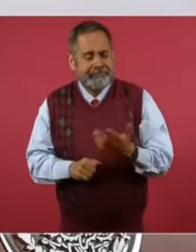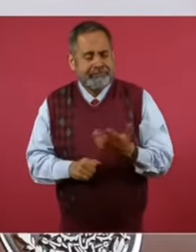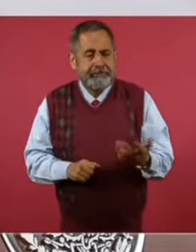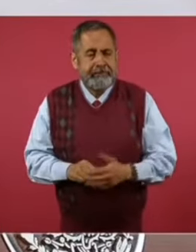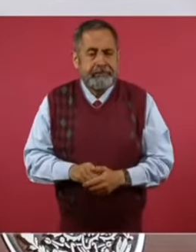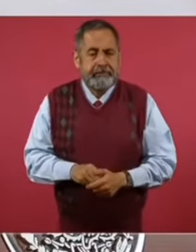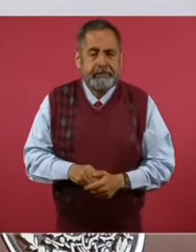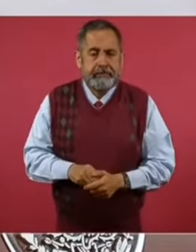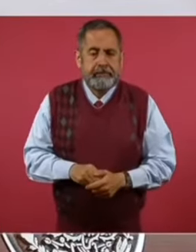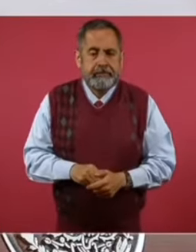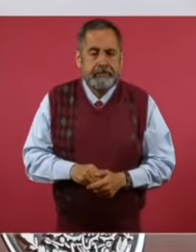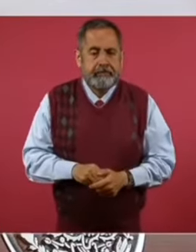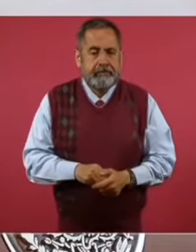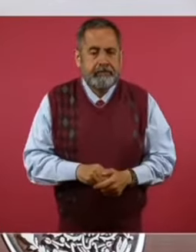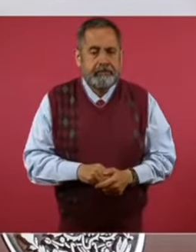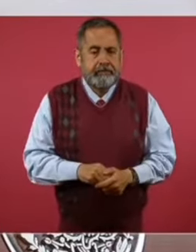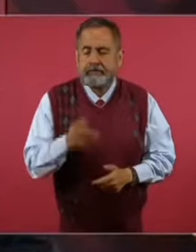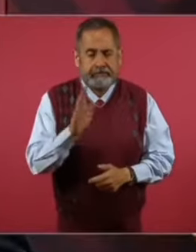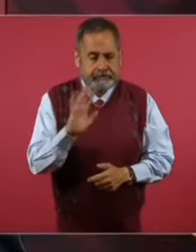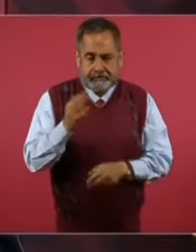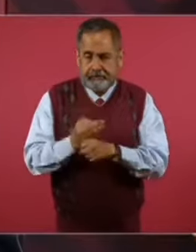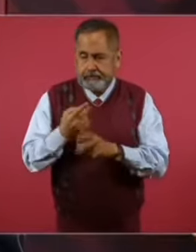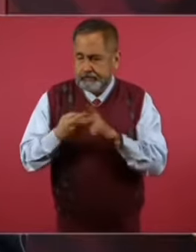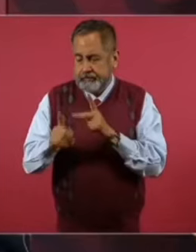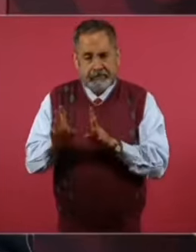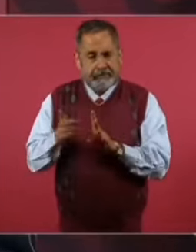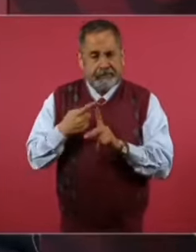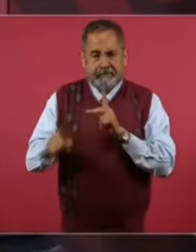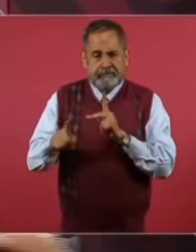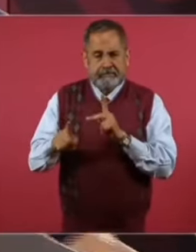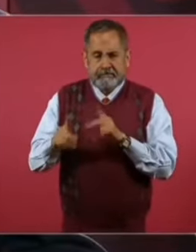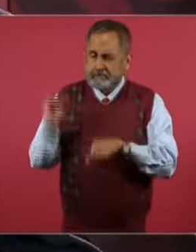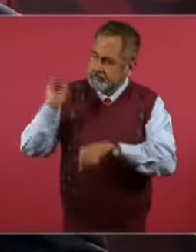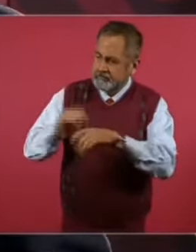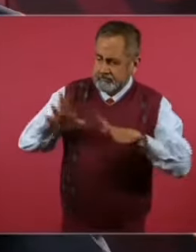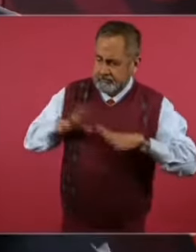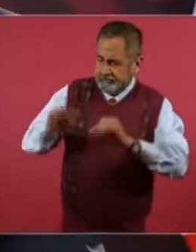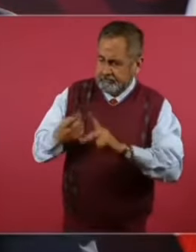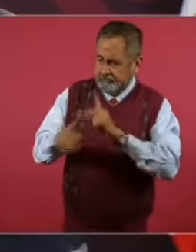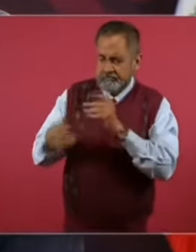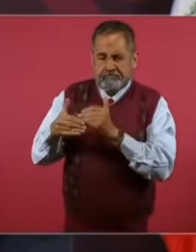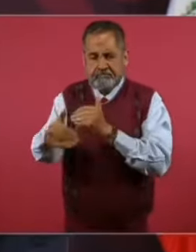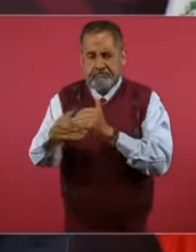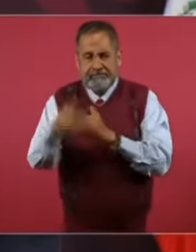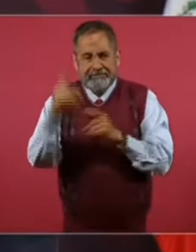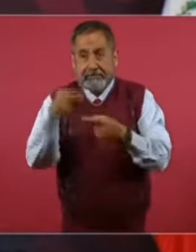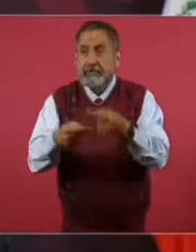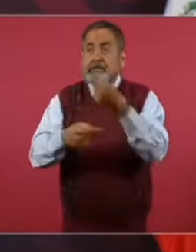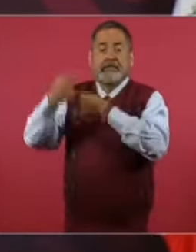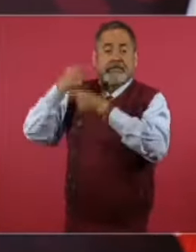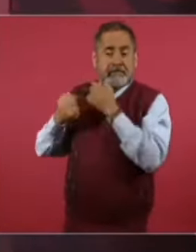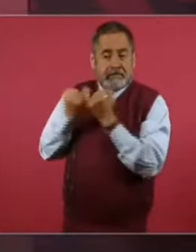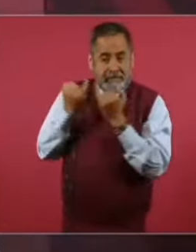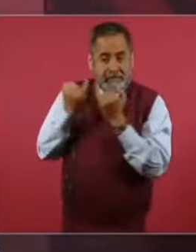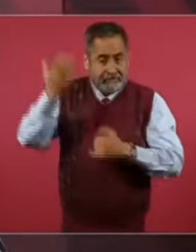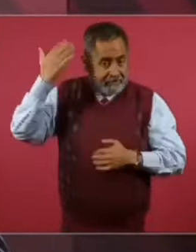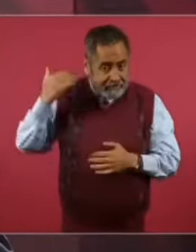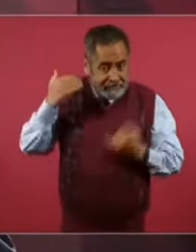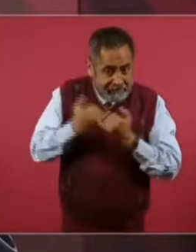privilegios pero ya se sentaron las bases ya es muy difícil que se regrese a lo de